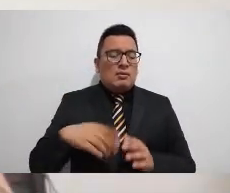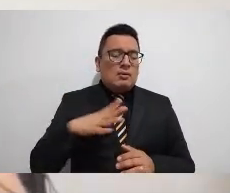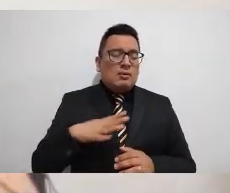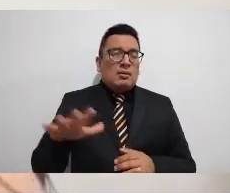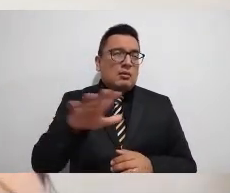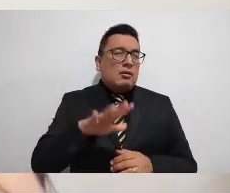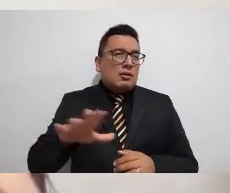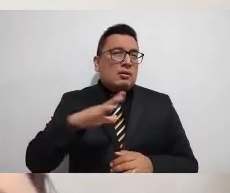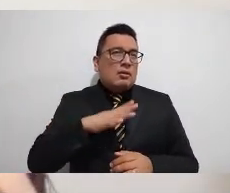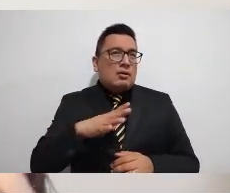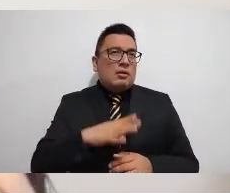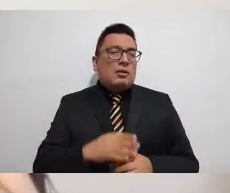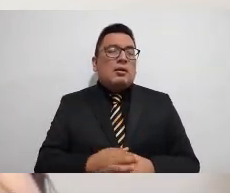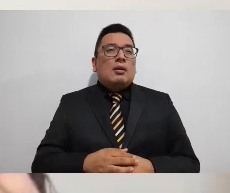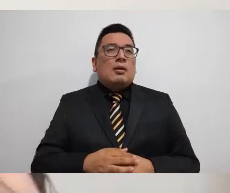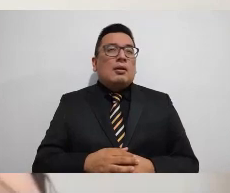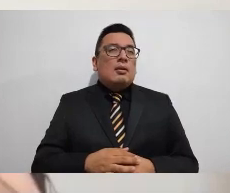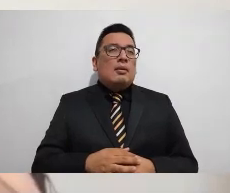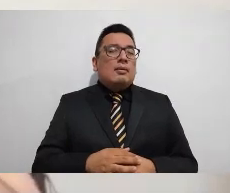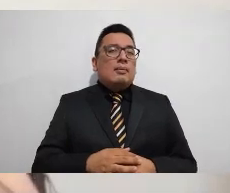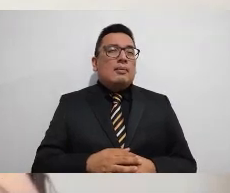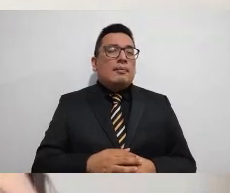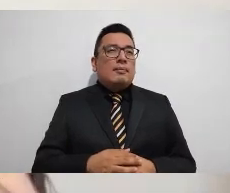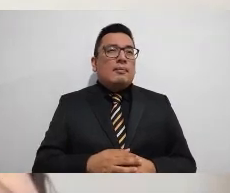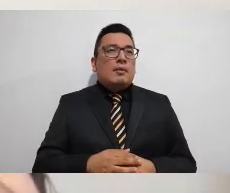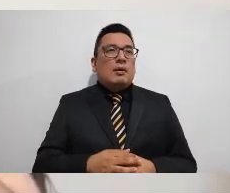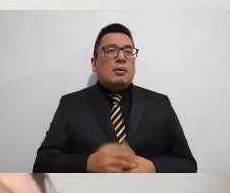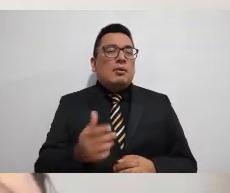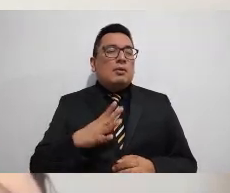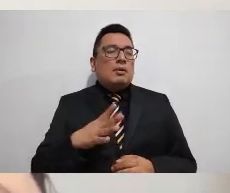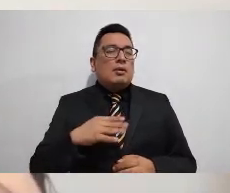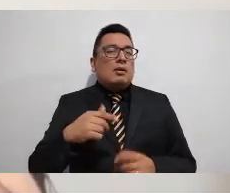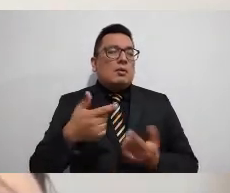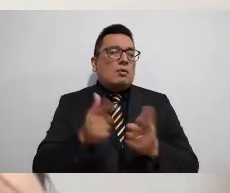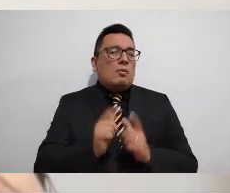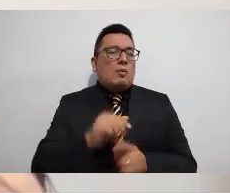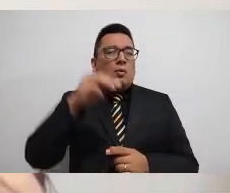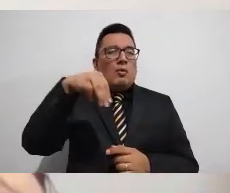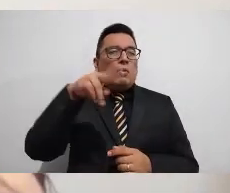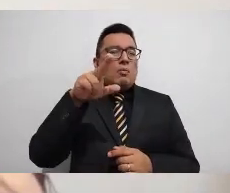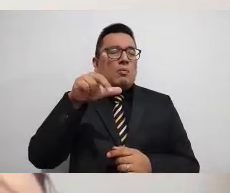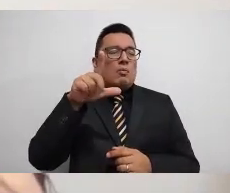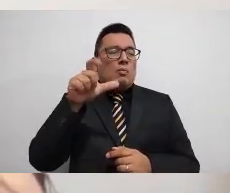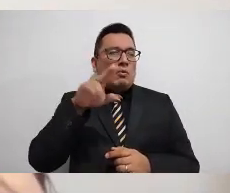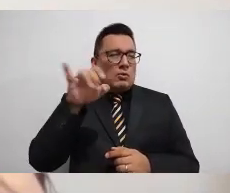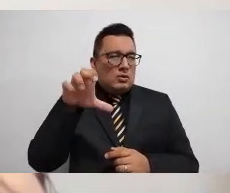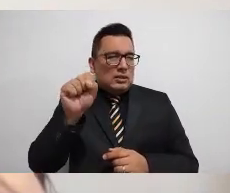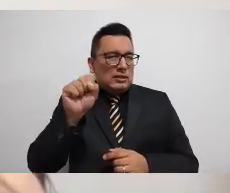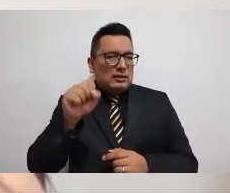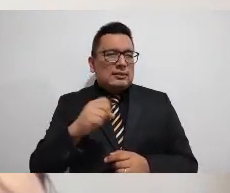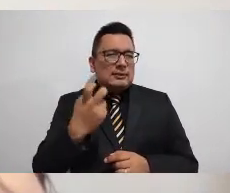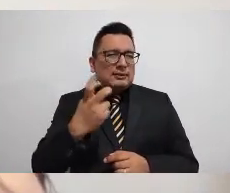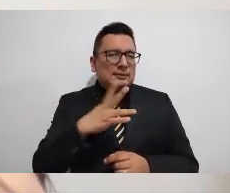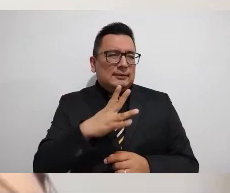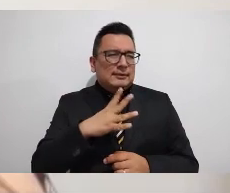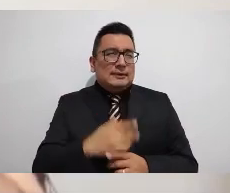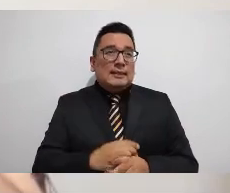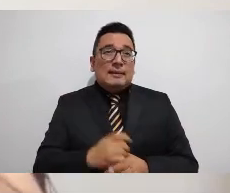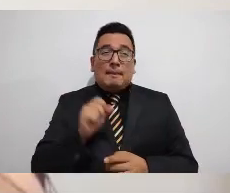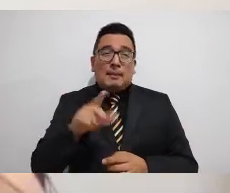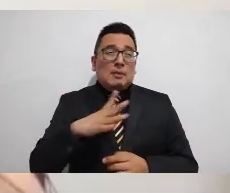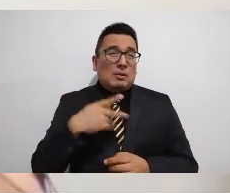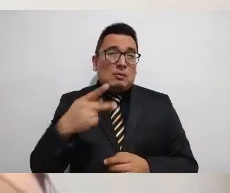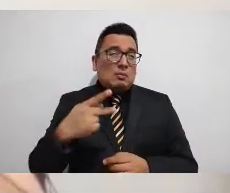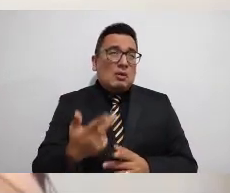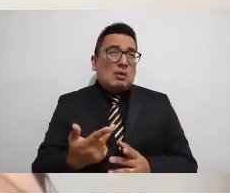de Tehuantepec, tenemos el tercer género, que es el género, pues, muxes. Y entonces es una población